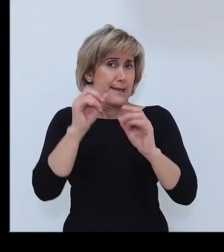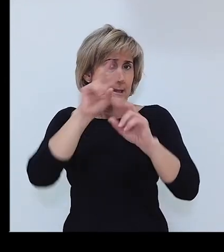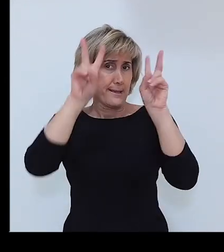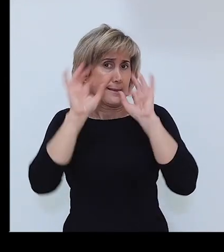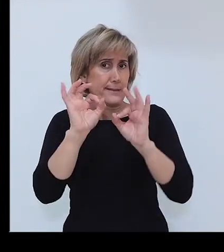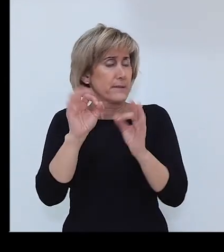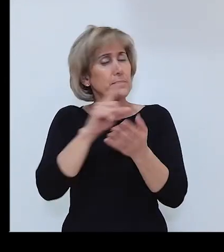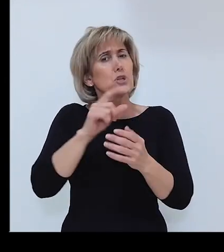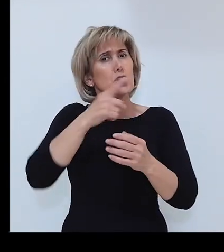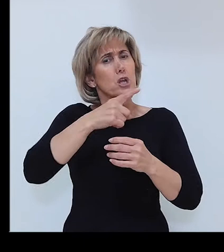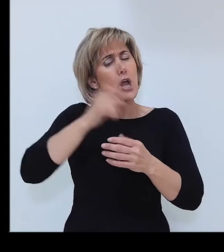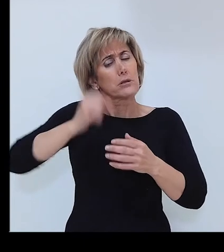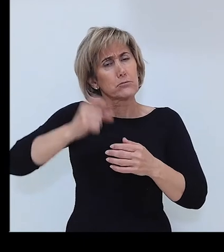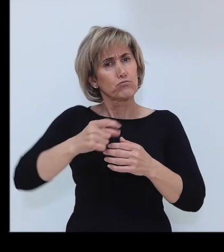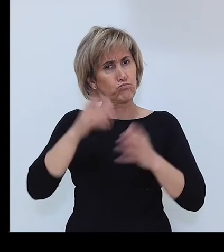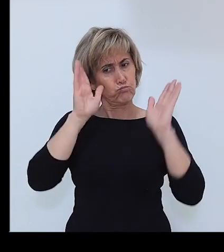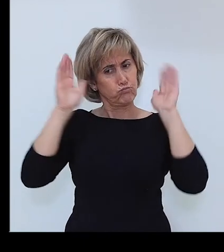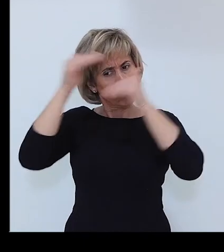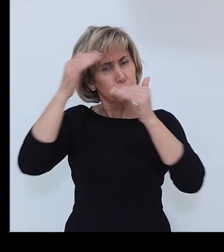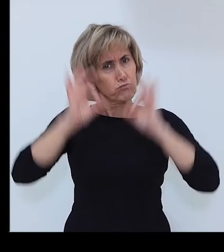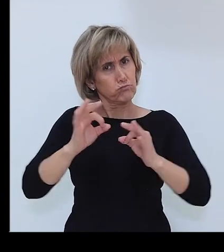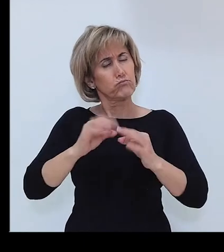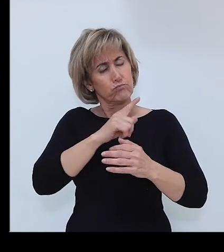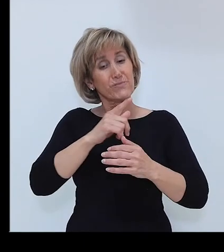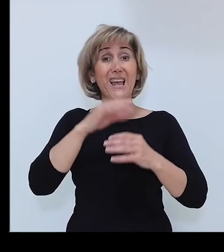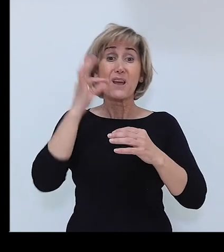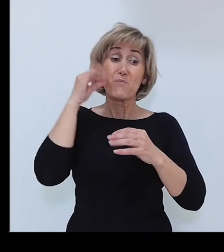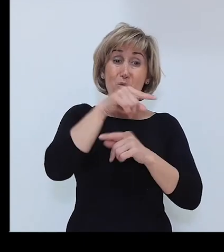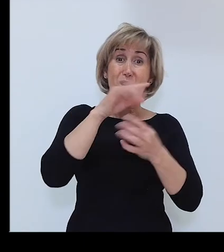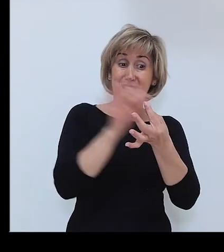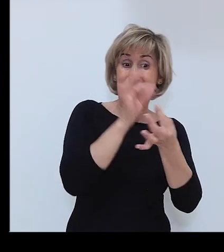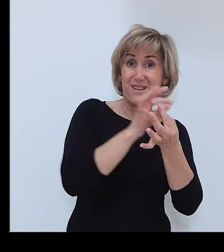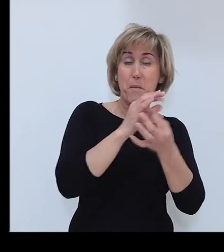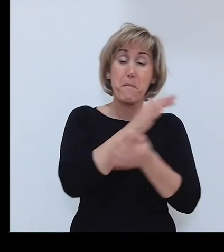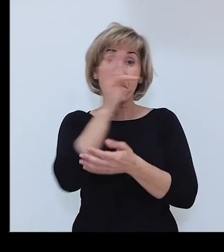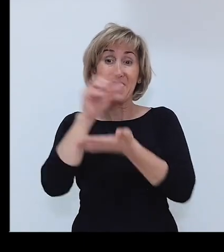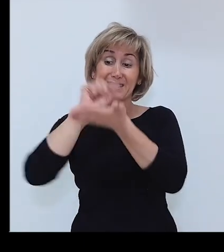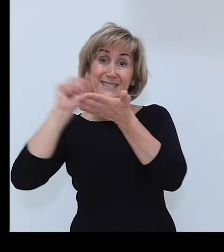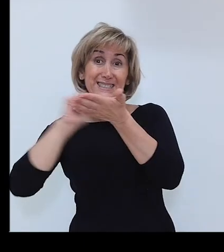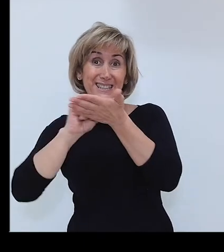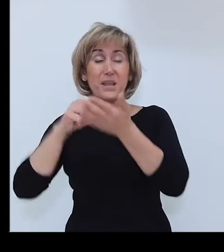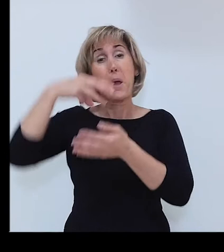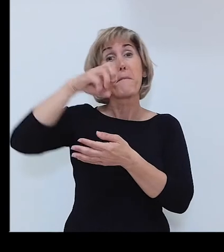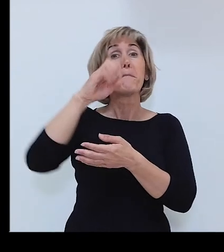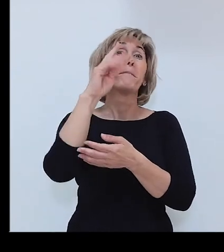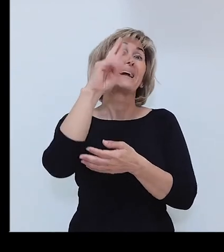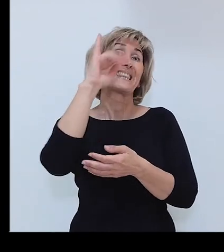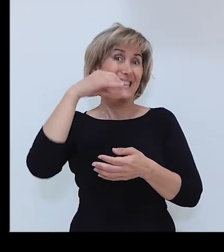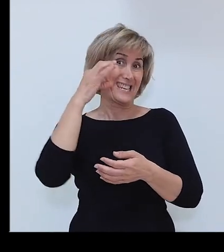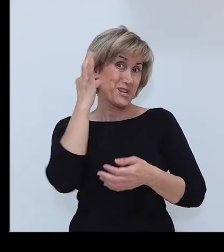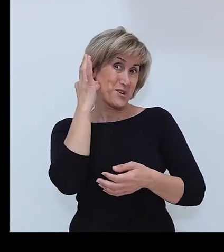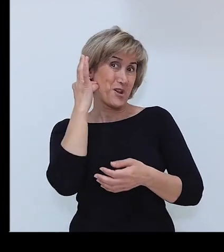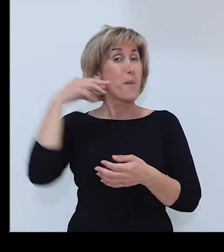muy disciplinada. Entonces, y que entre la costura y la escritura, Martineau eligiese la escritura,